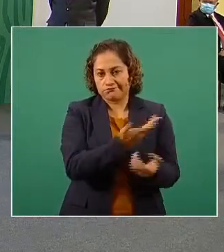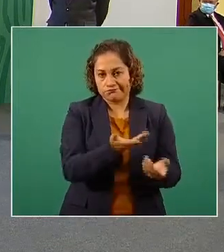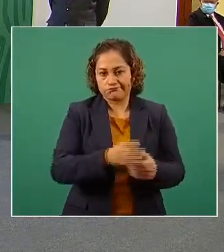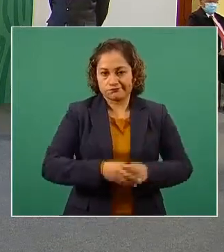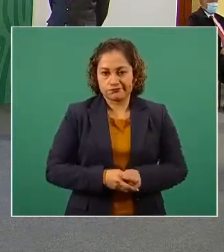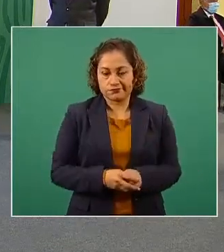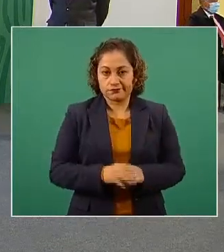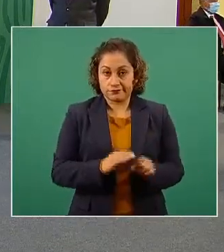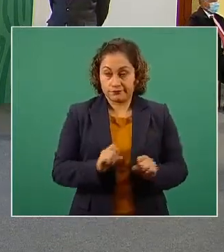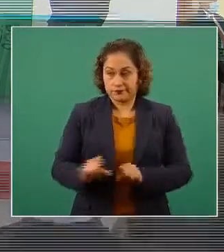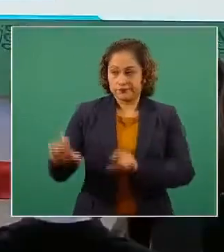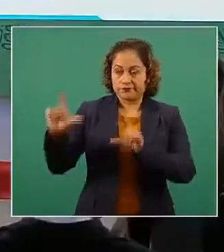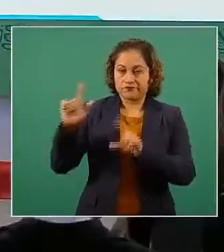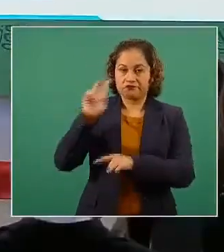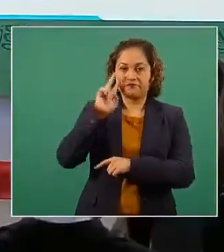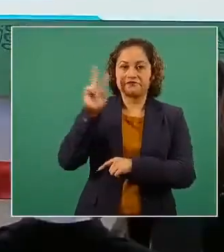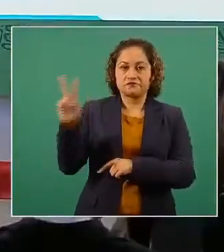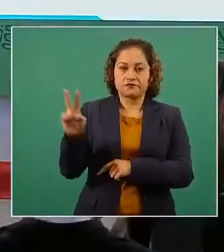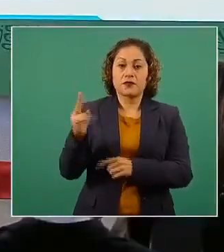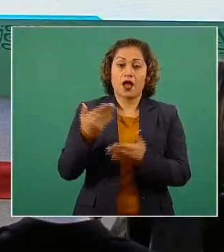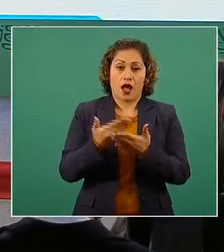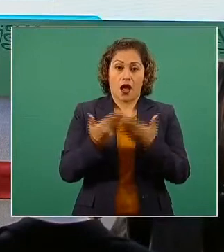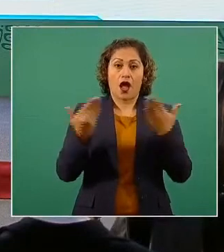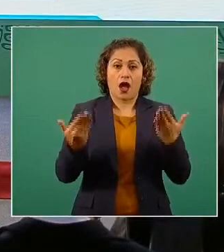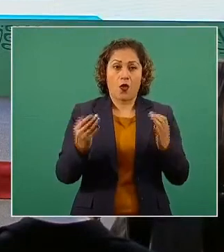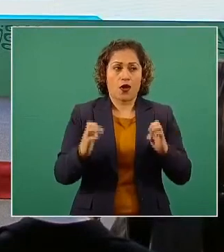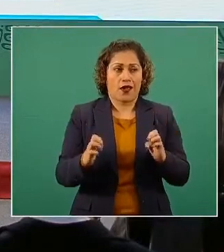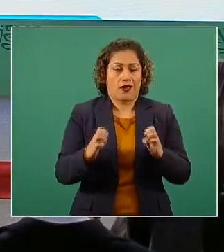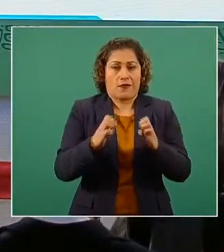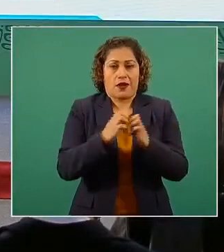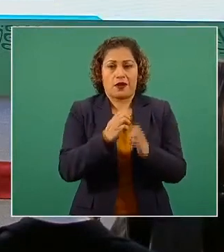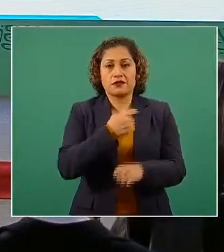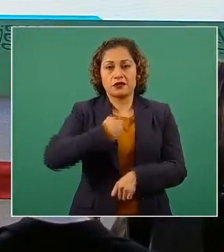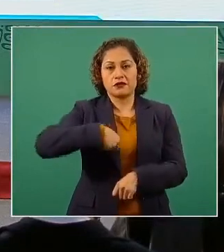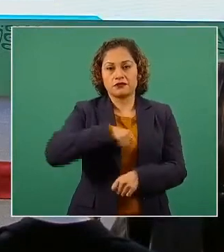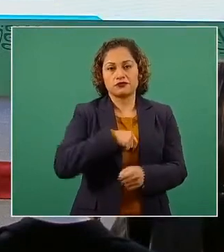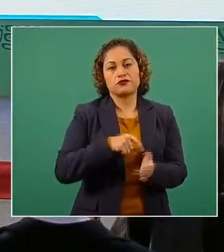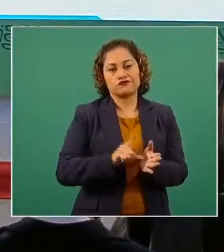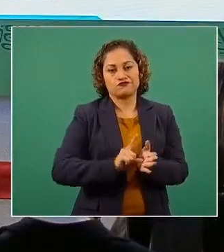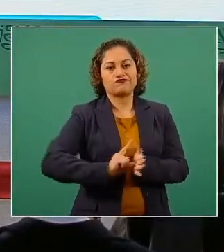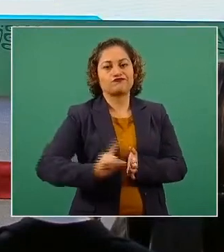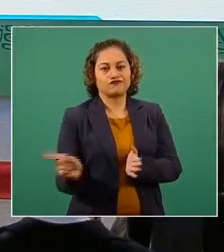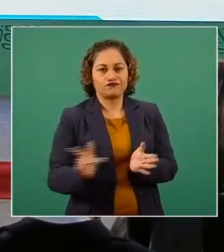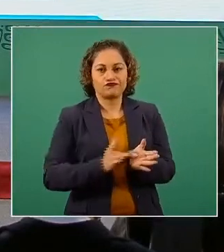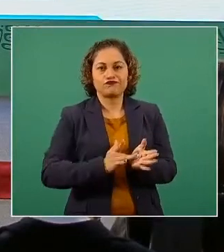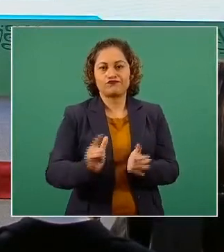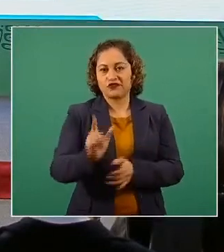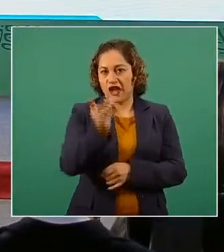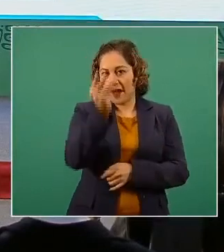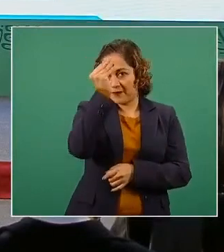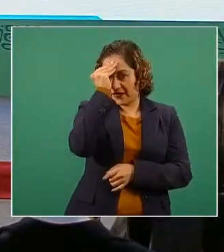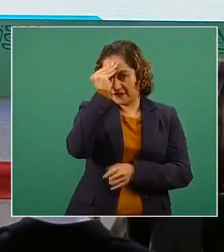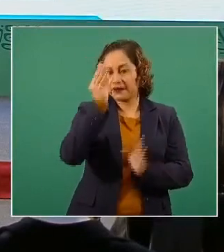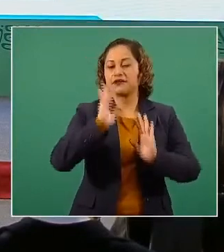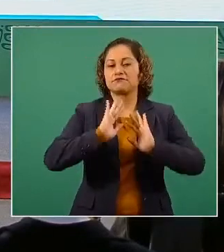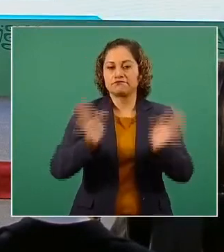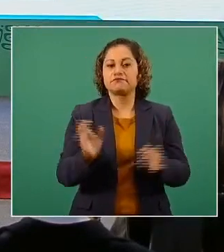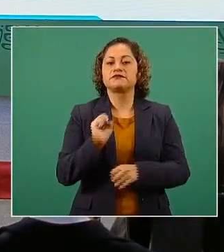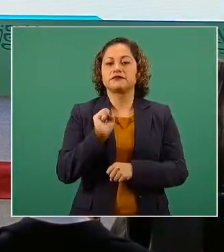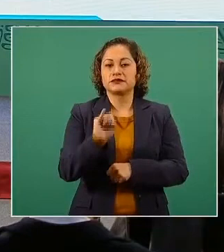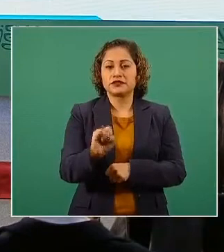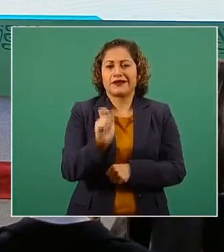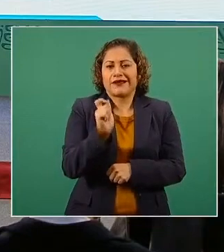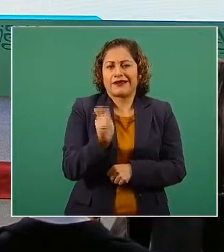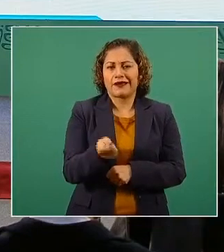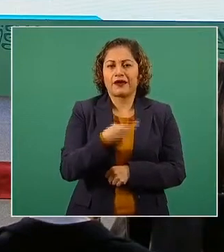Entonces, ¿qué aprendizaje también hay en este episodio? Pues nos muestra la vulnerabilidad que hay de depender, en este caso,